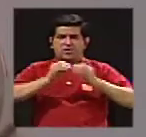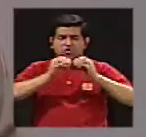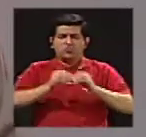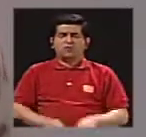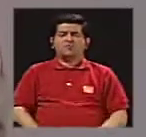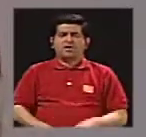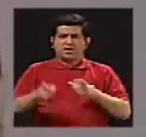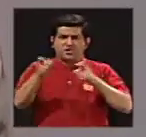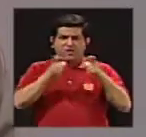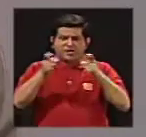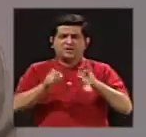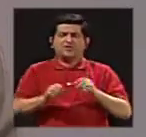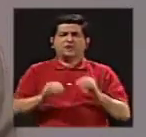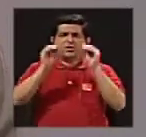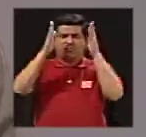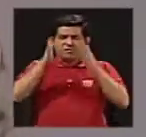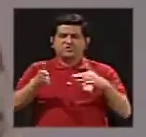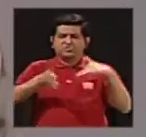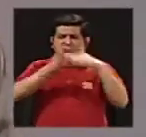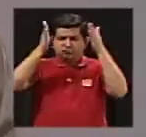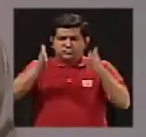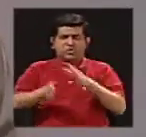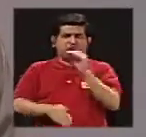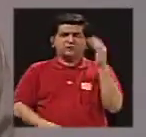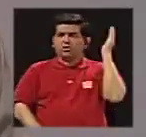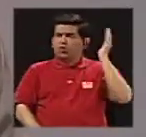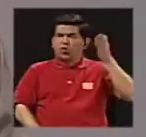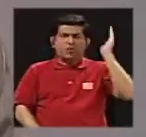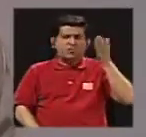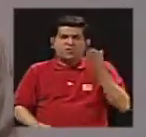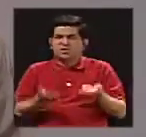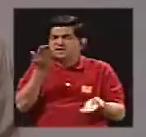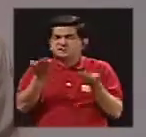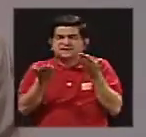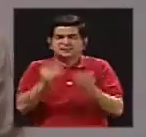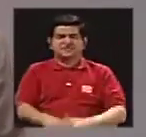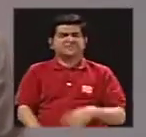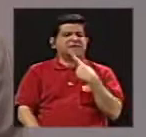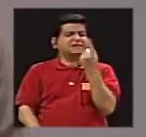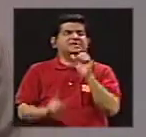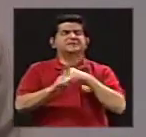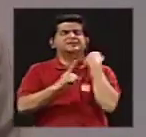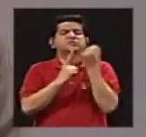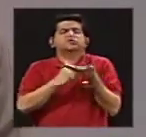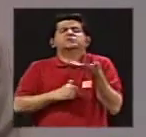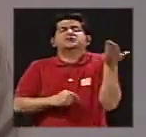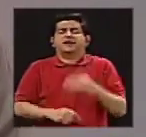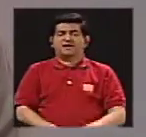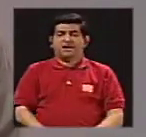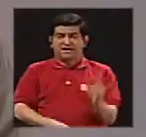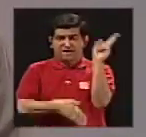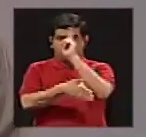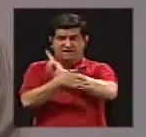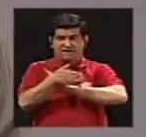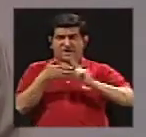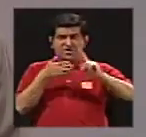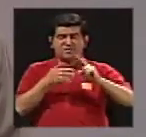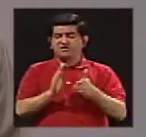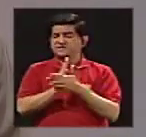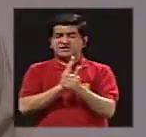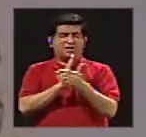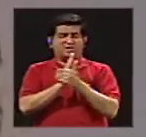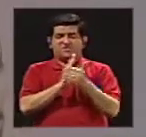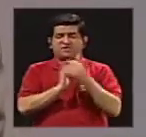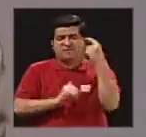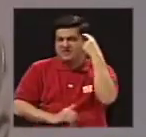administrativo de estudiantes no hubiera respondido o las ponencias No qué diría la sociedad ante eso que la universidad de Costa Rica es incapaz de